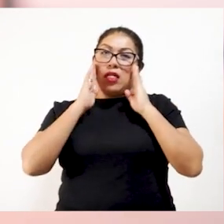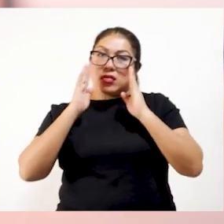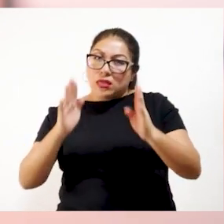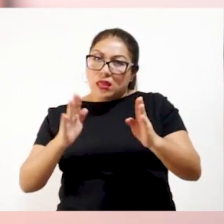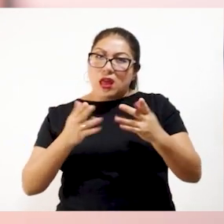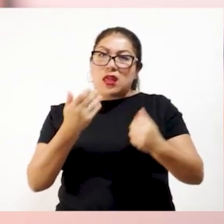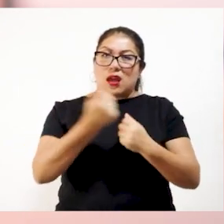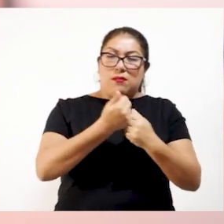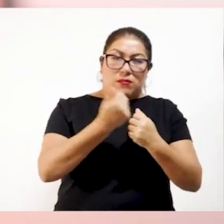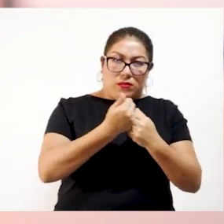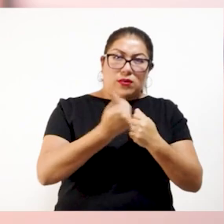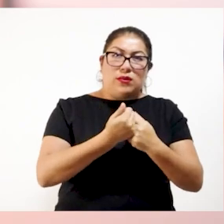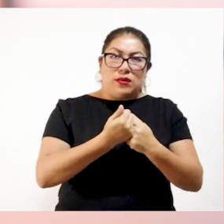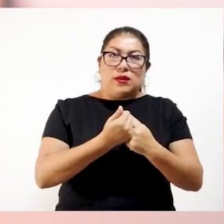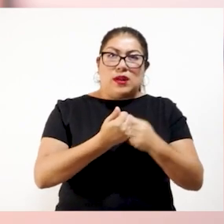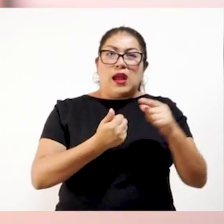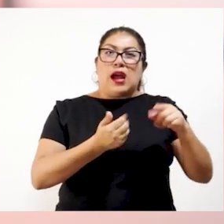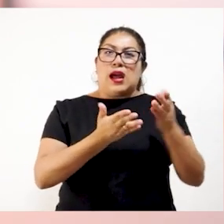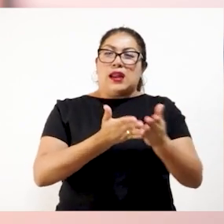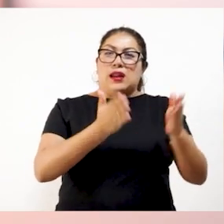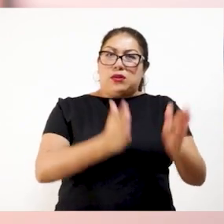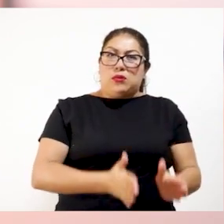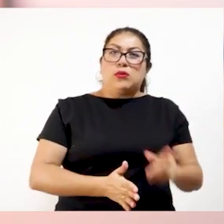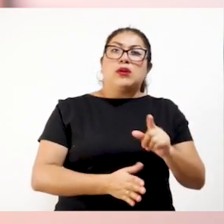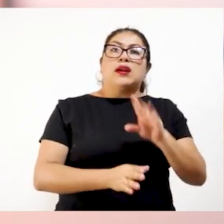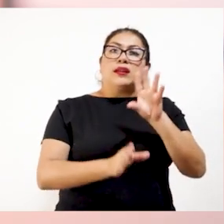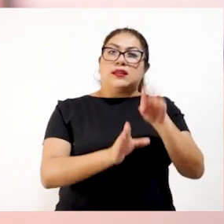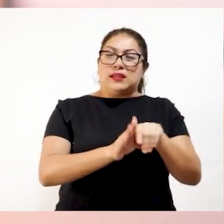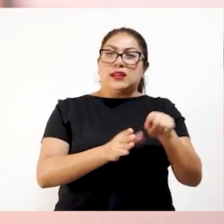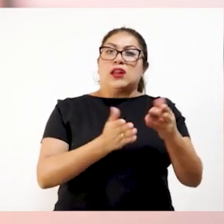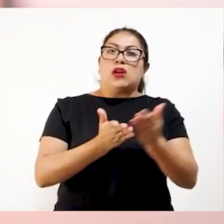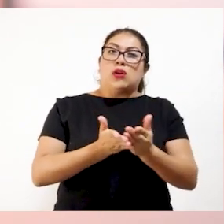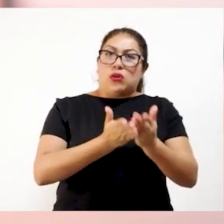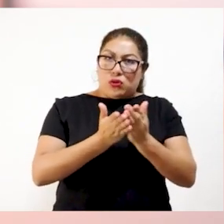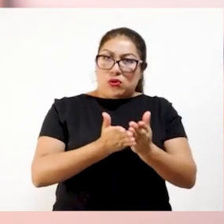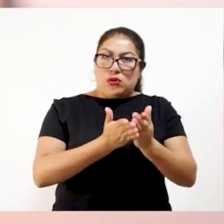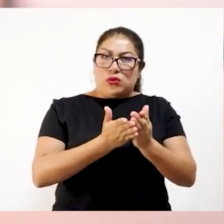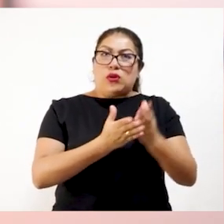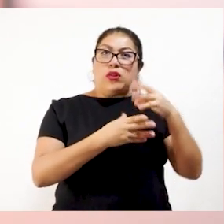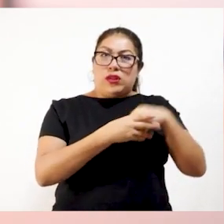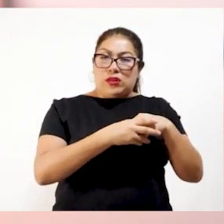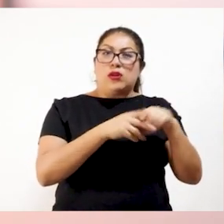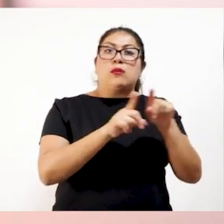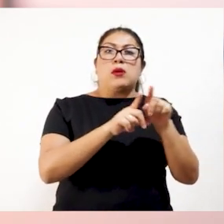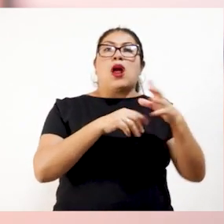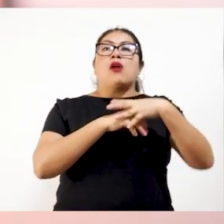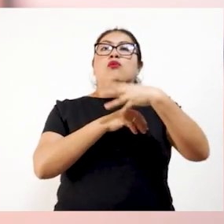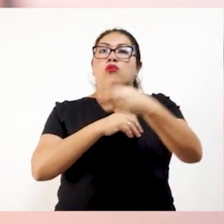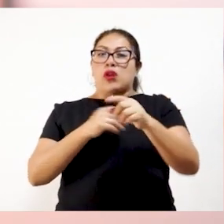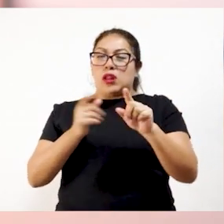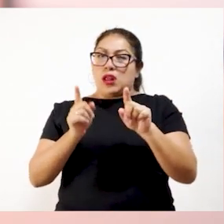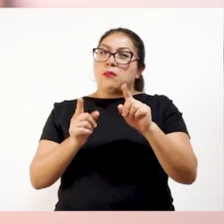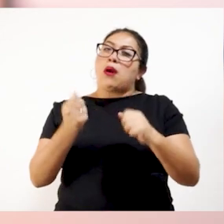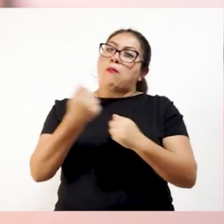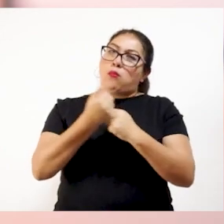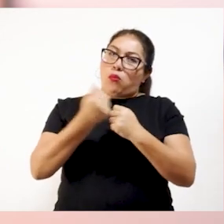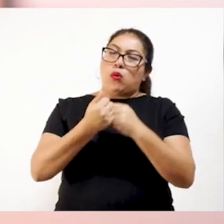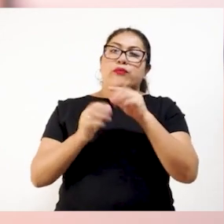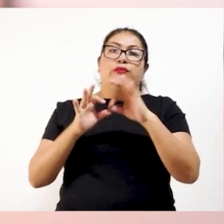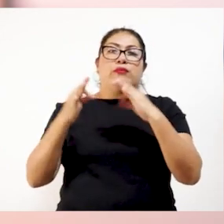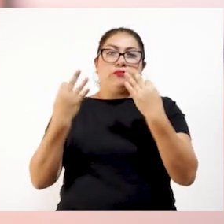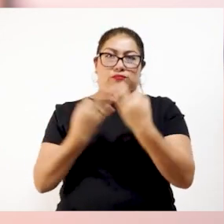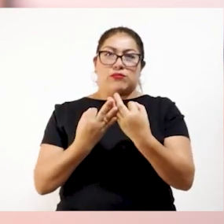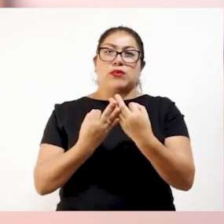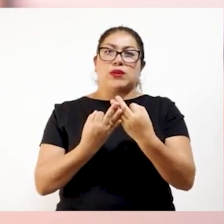que atienden y apoyan al alumno dentro de la escuela, pero también fuera, en colaboración con